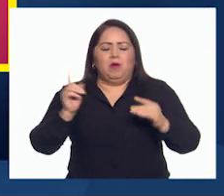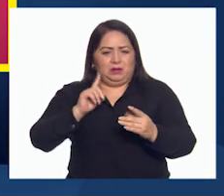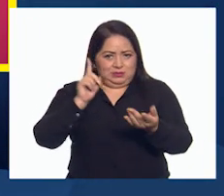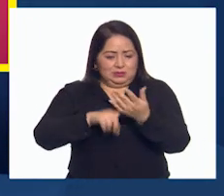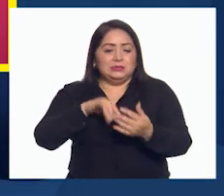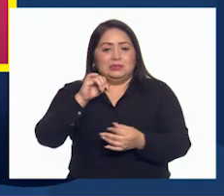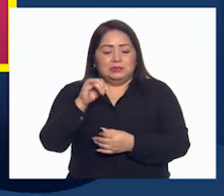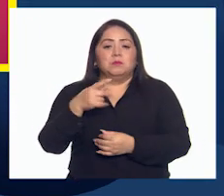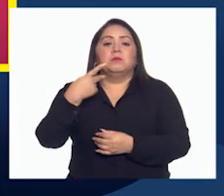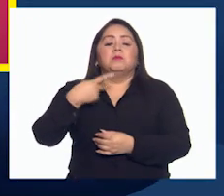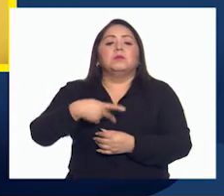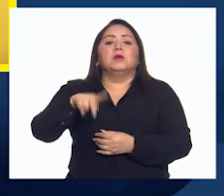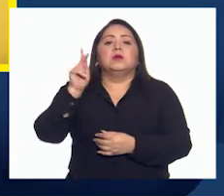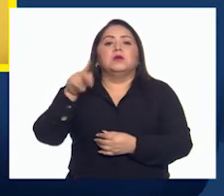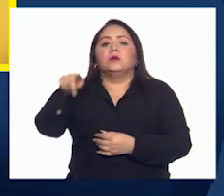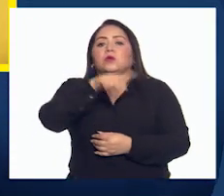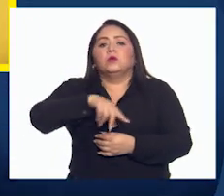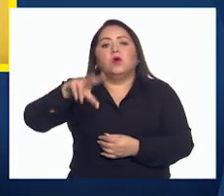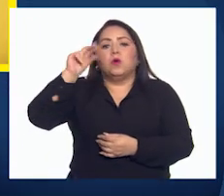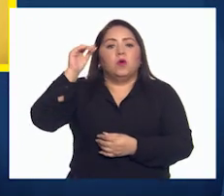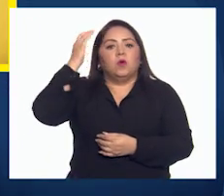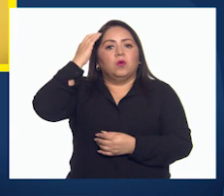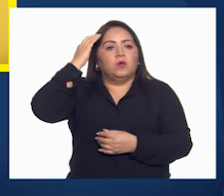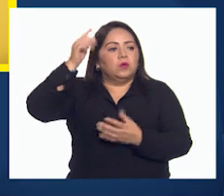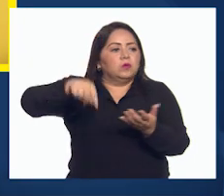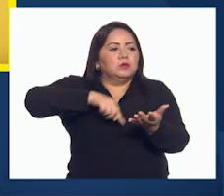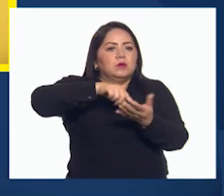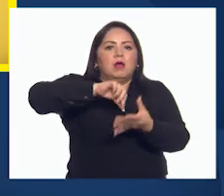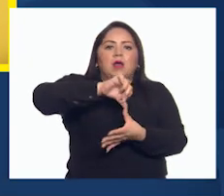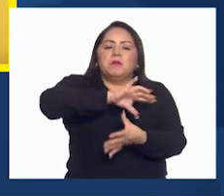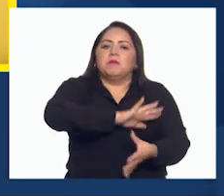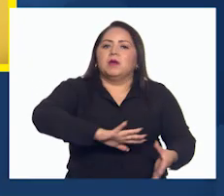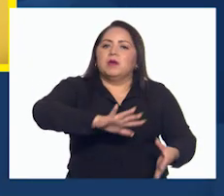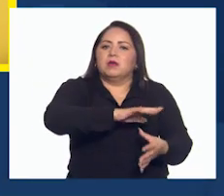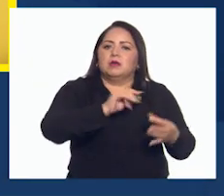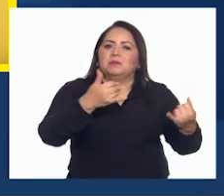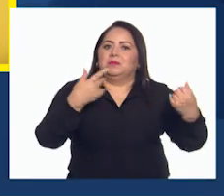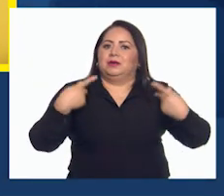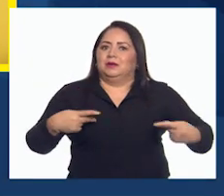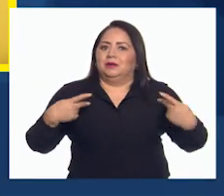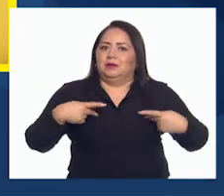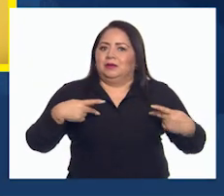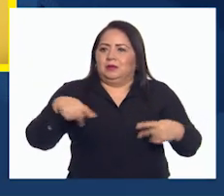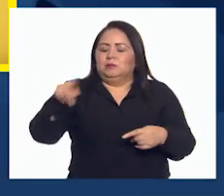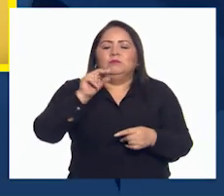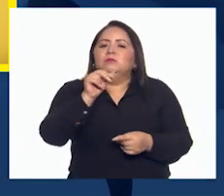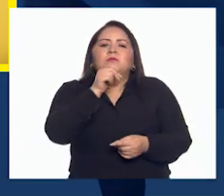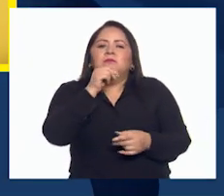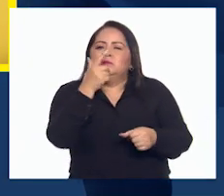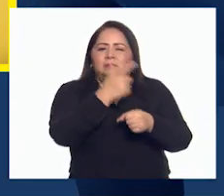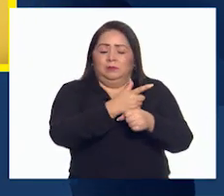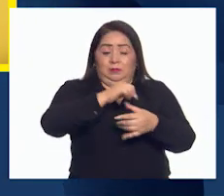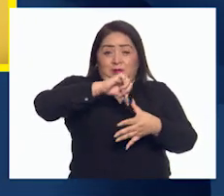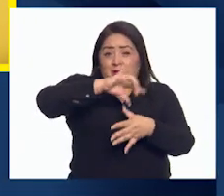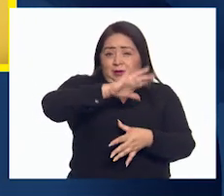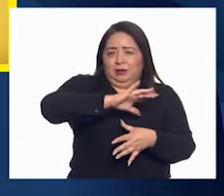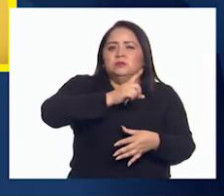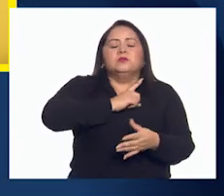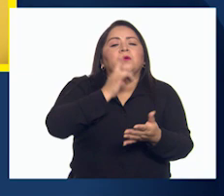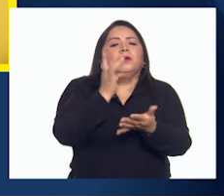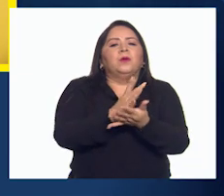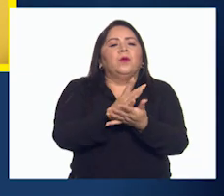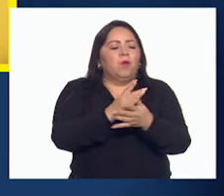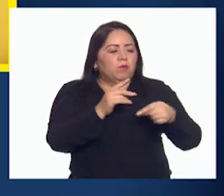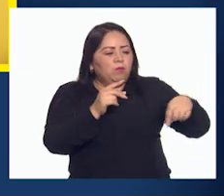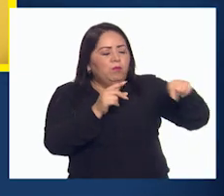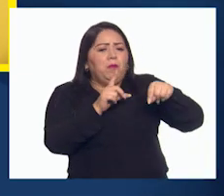Lo que pasa es que nadie conocía este espacio como América ni a sus habitantes como indios. El nombre de América solamente